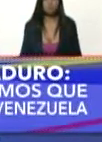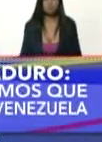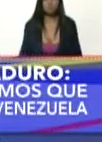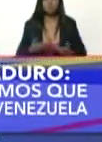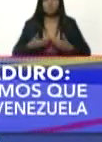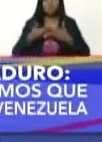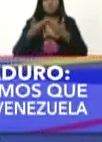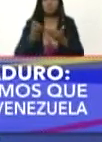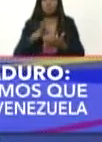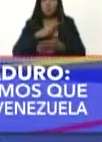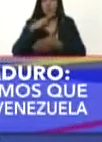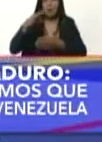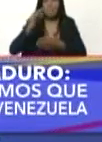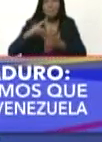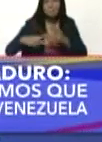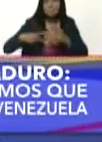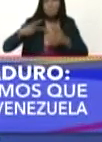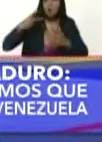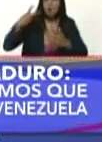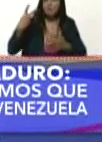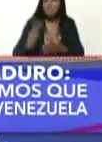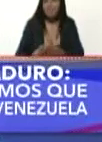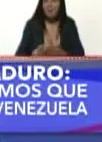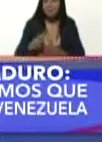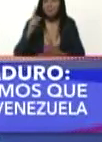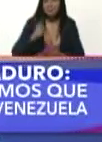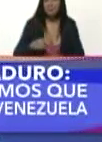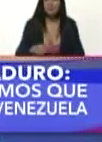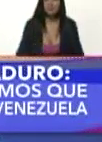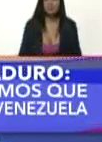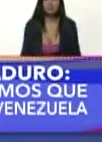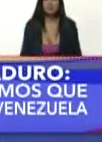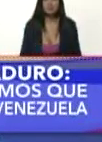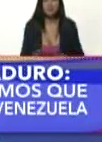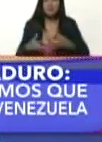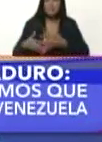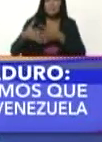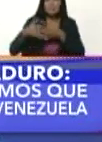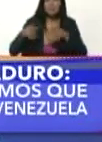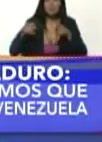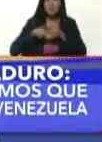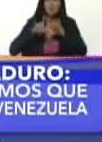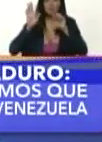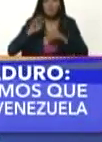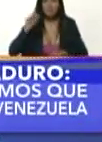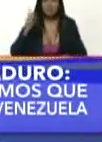entregó su alma, su voluntad al imperio estadounidense.